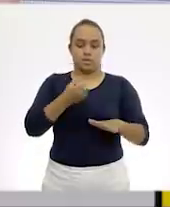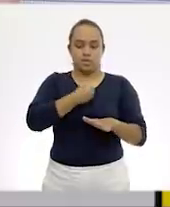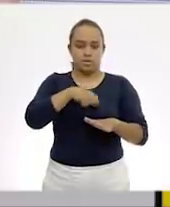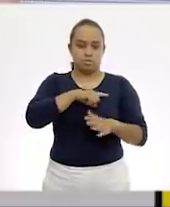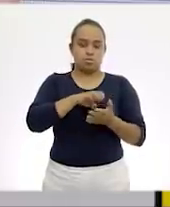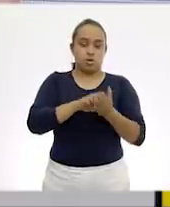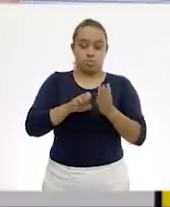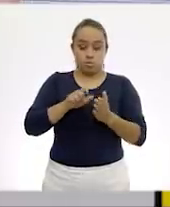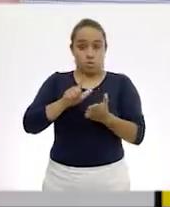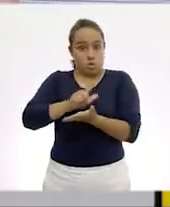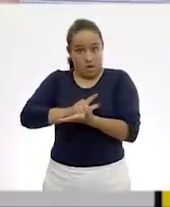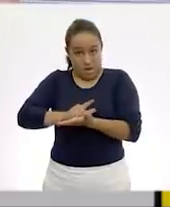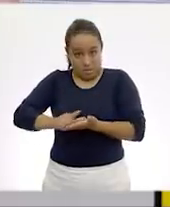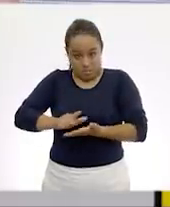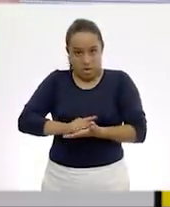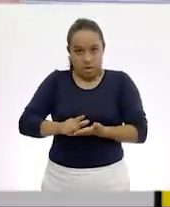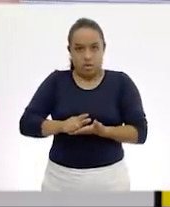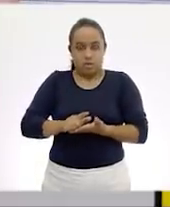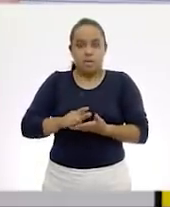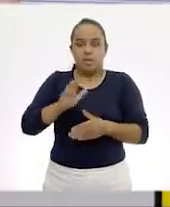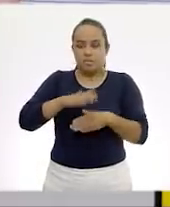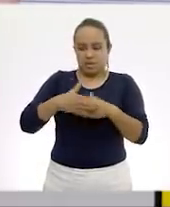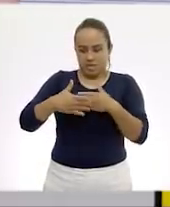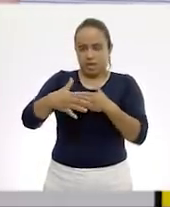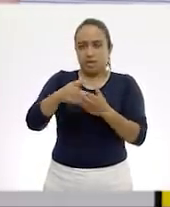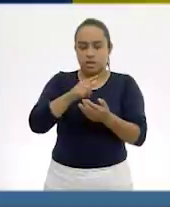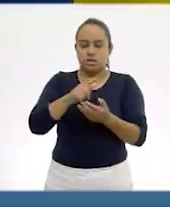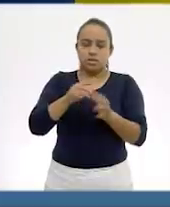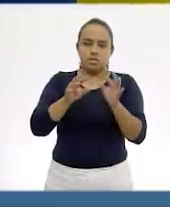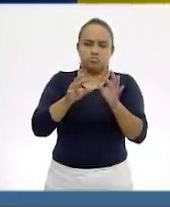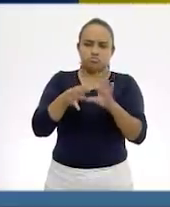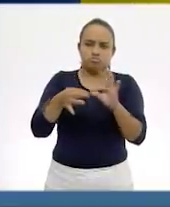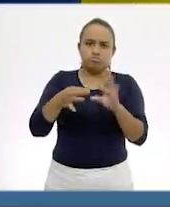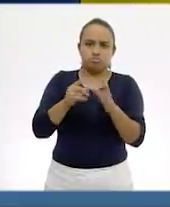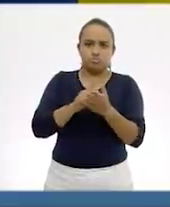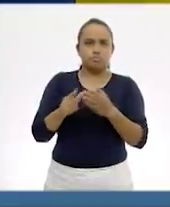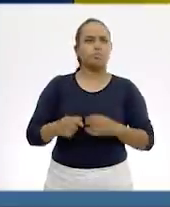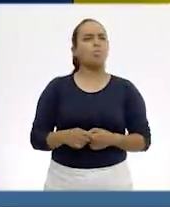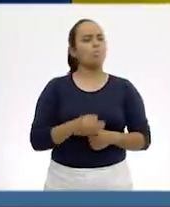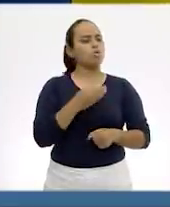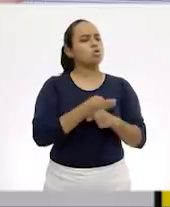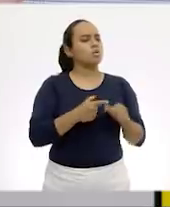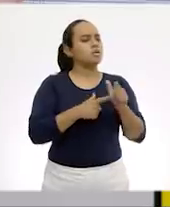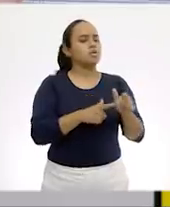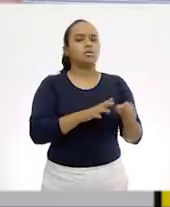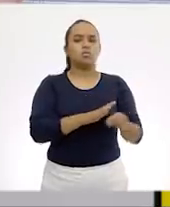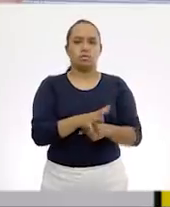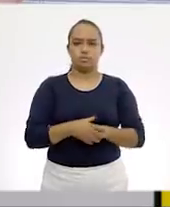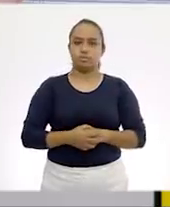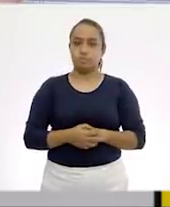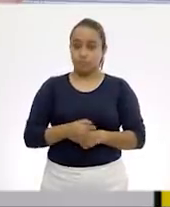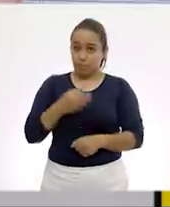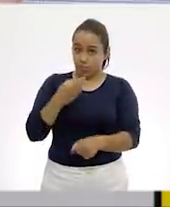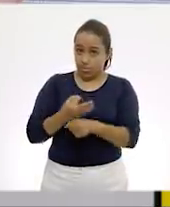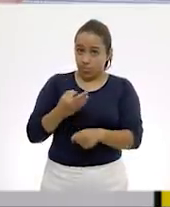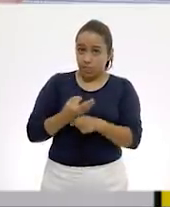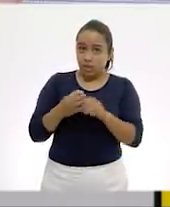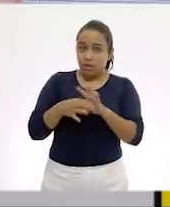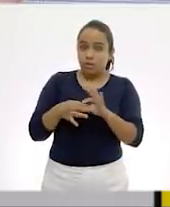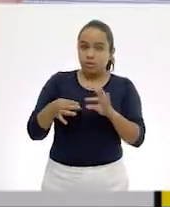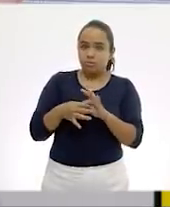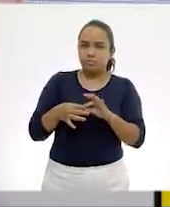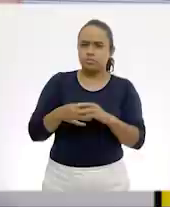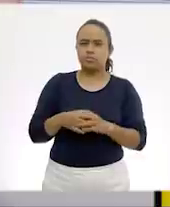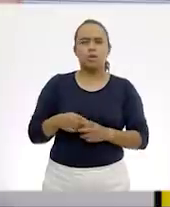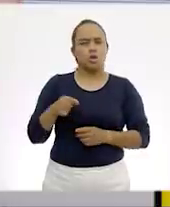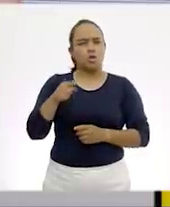como la higiene, de la que hablaremos más tarde. ¿Con qué vamos a continuar? Vamos a ver,